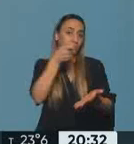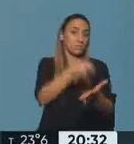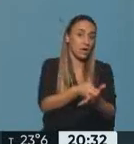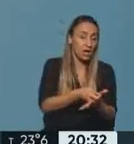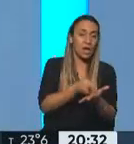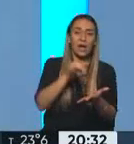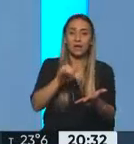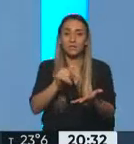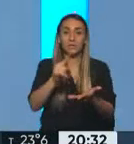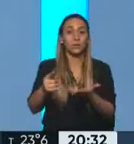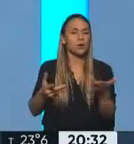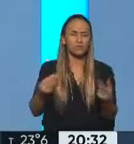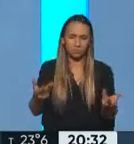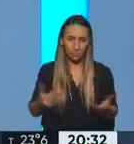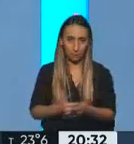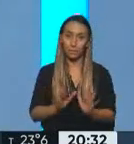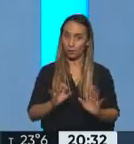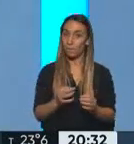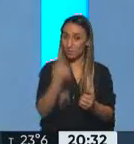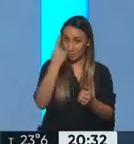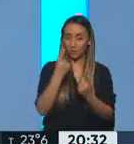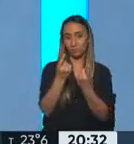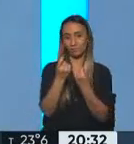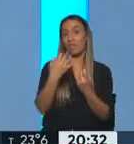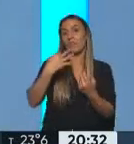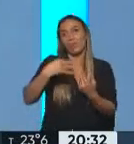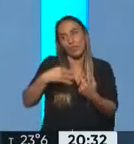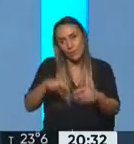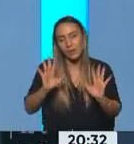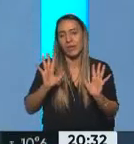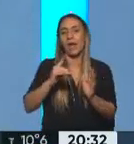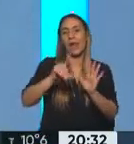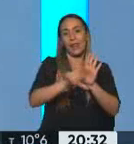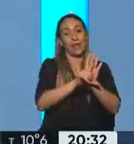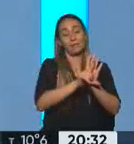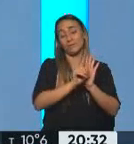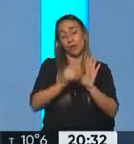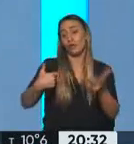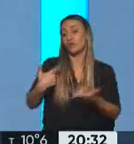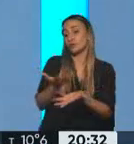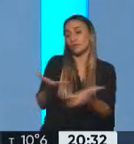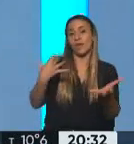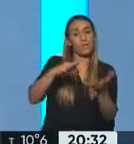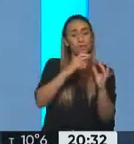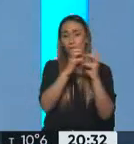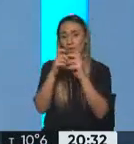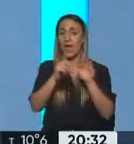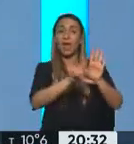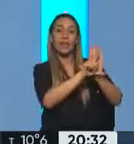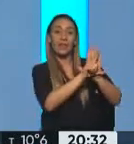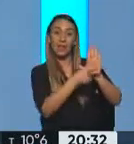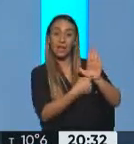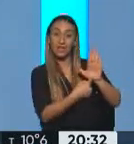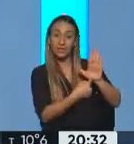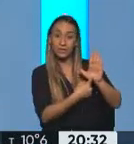tratamiento. Bueno, en principio tendría que haber una ley. Pero bueno, toda la sociedad argentina tiene que debatir si esa ley va a ser de